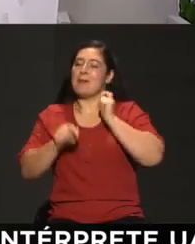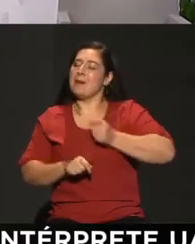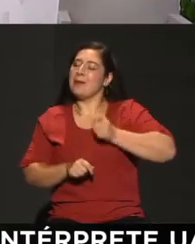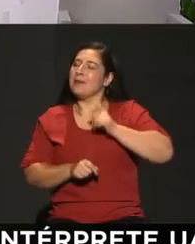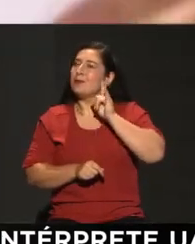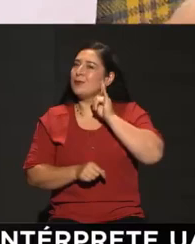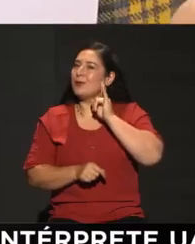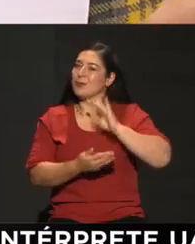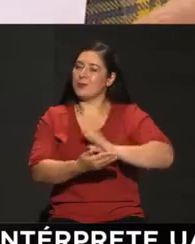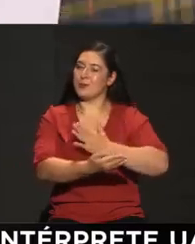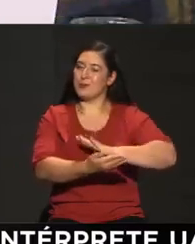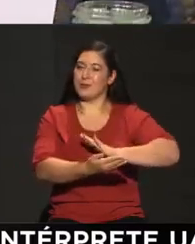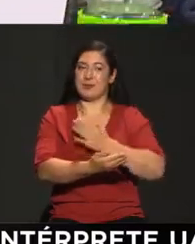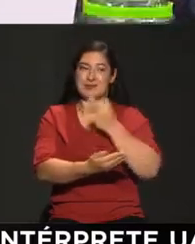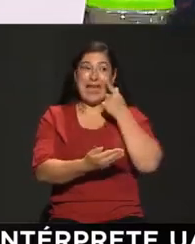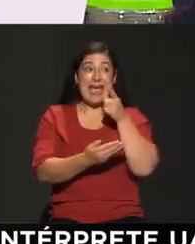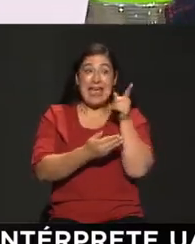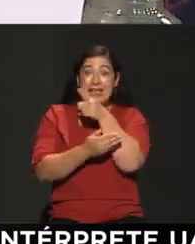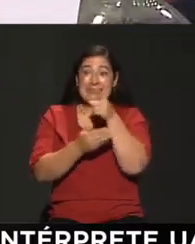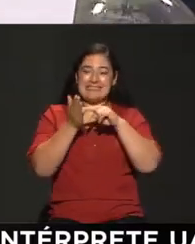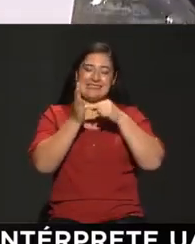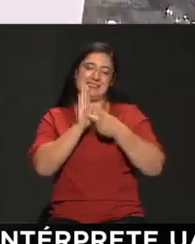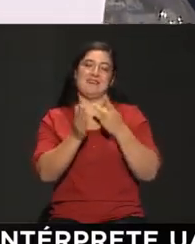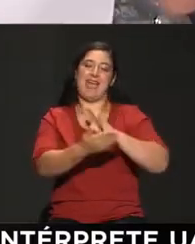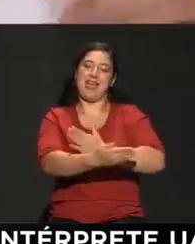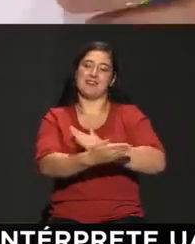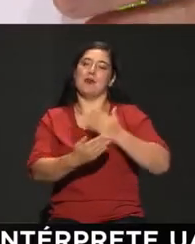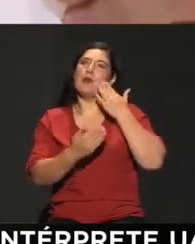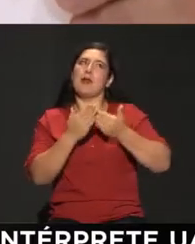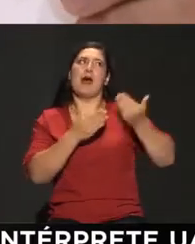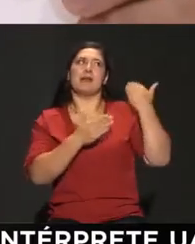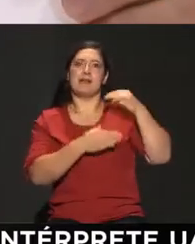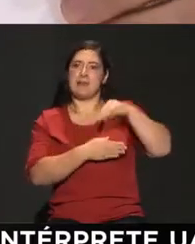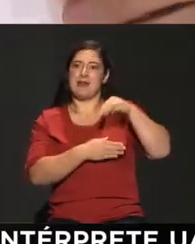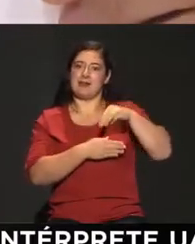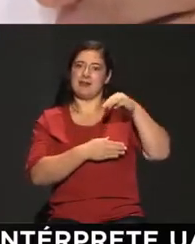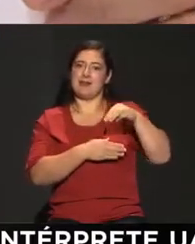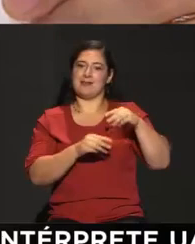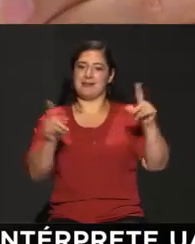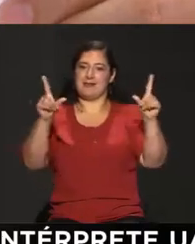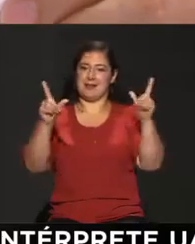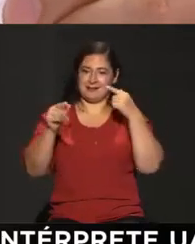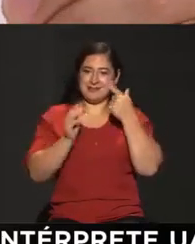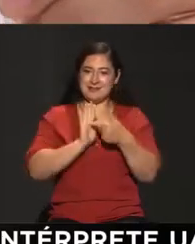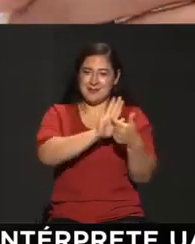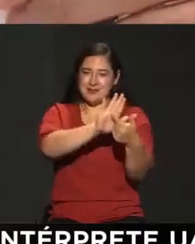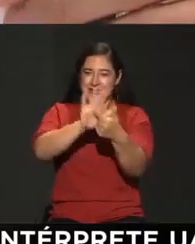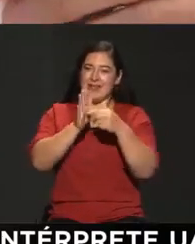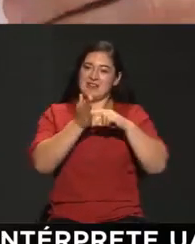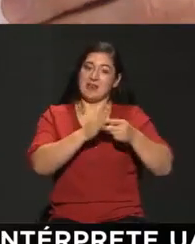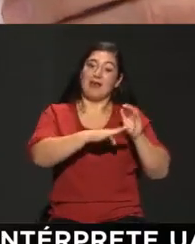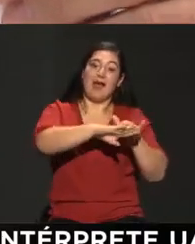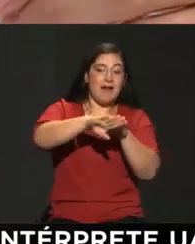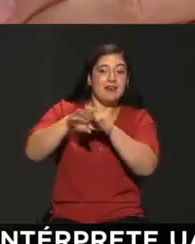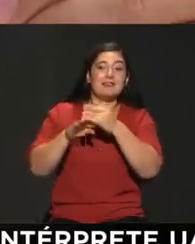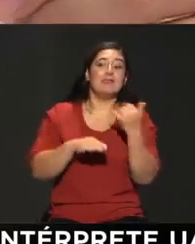canción que nosotros tocamos en el programa anterior del martes. para recordarnos que somos